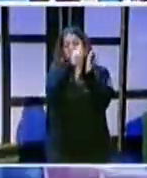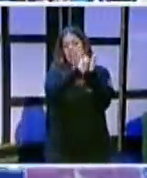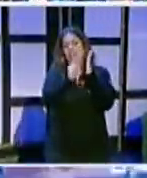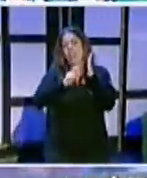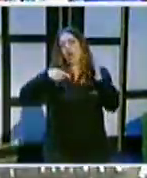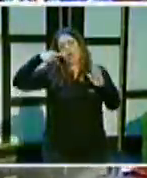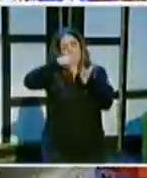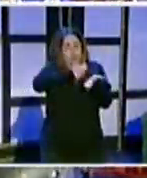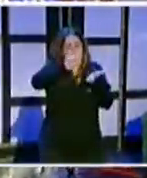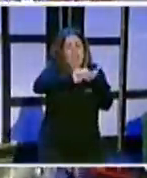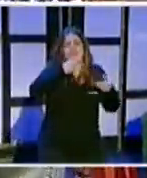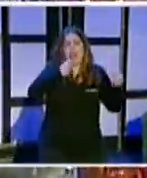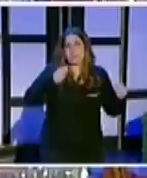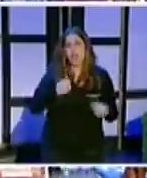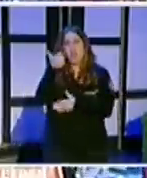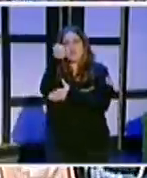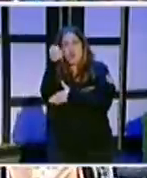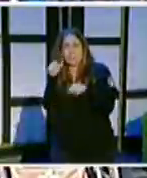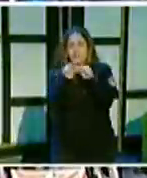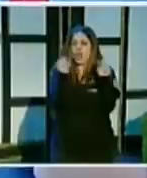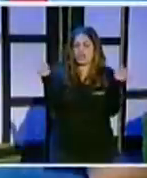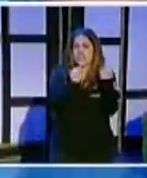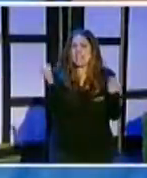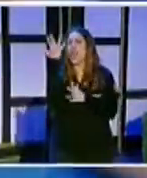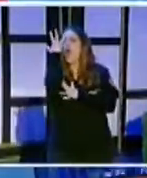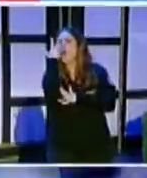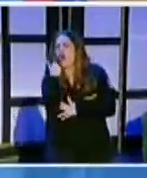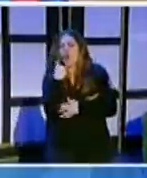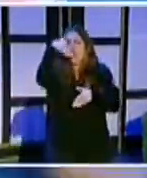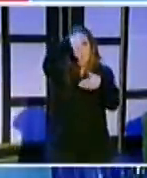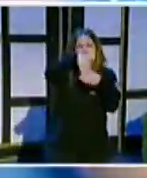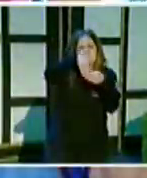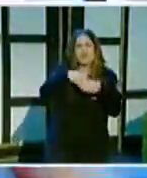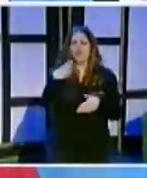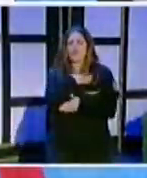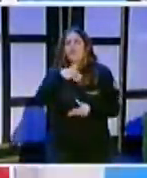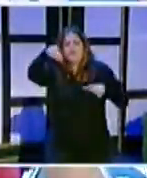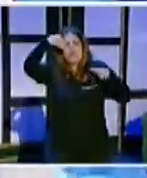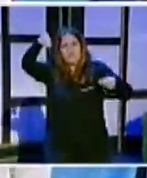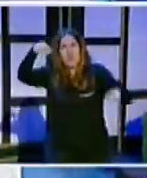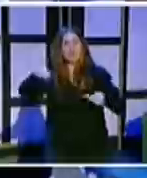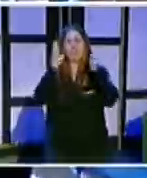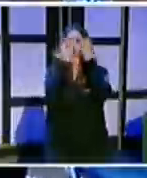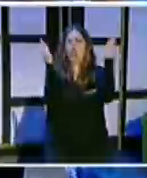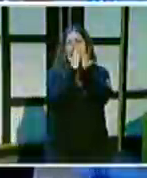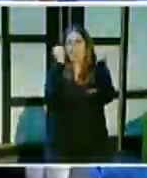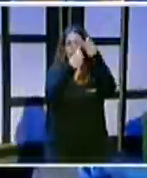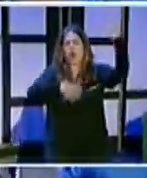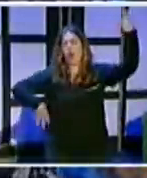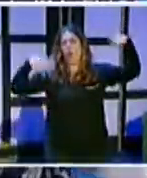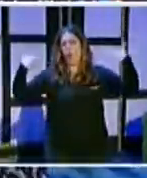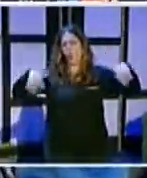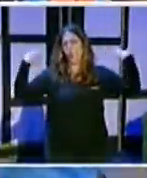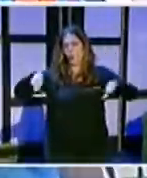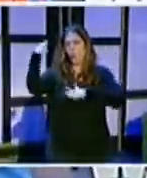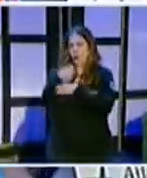Los bolígrafos, las reglas, los colores y la grapa. 20 fundas, 30 folios y la lista de los libros cuestan un pastón. Es